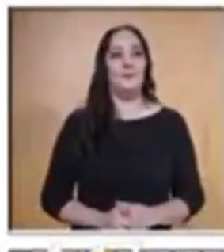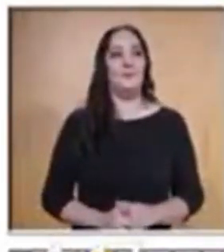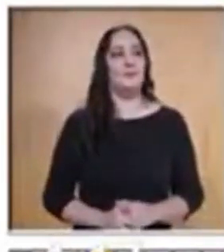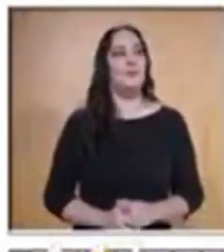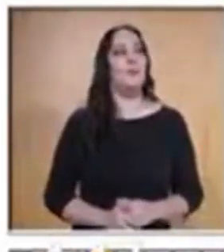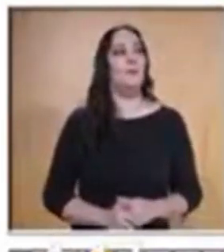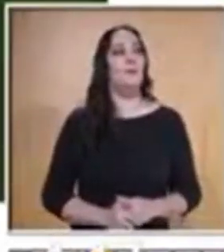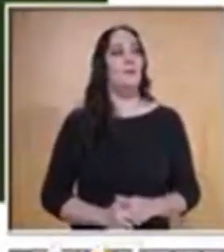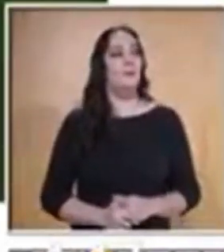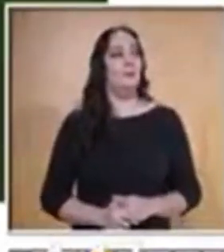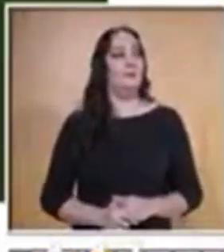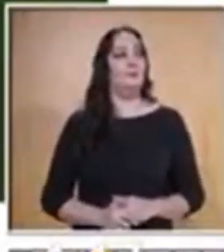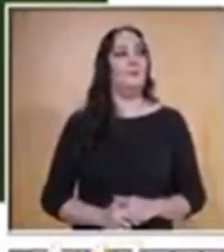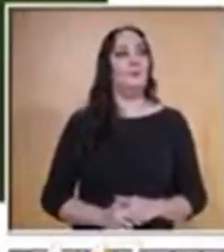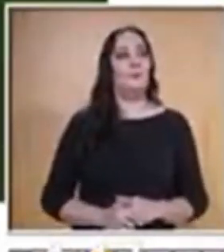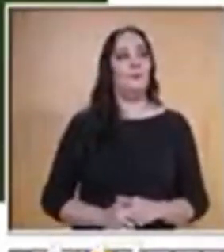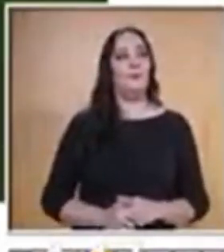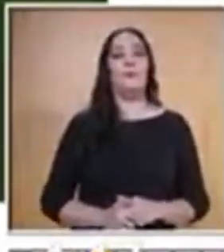¿Continuamos?